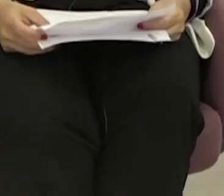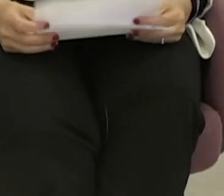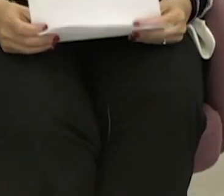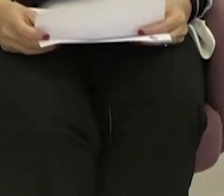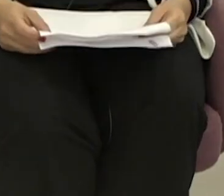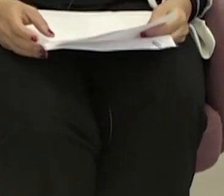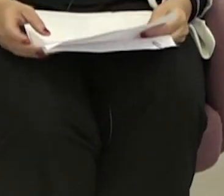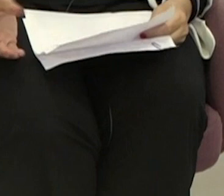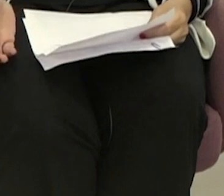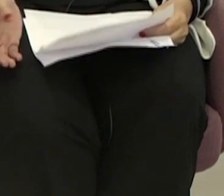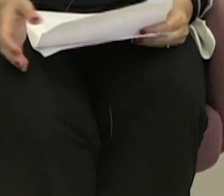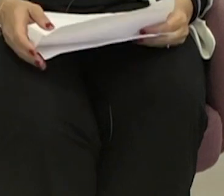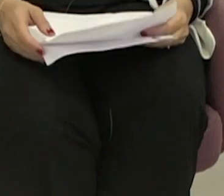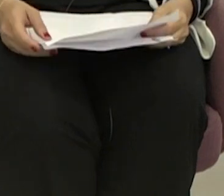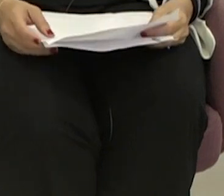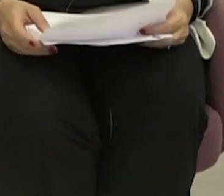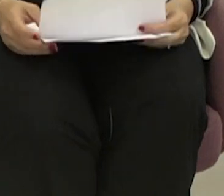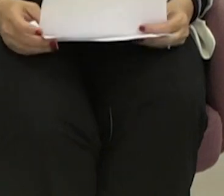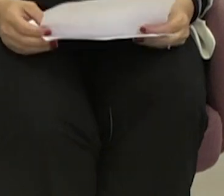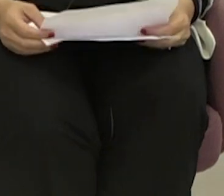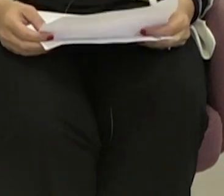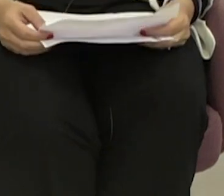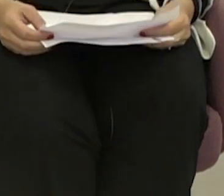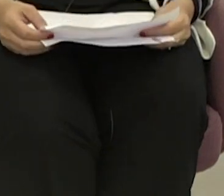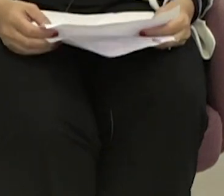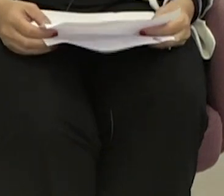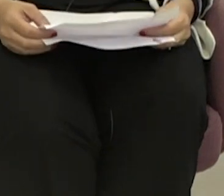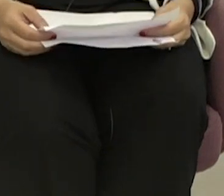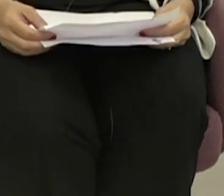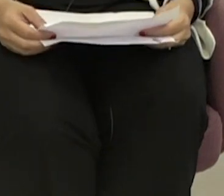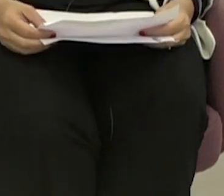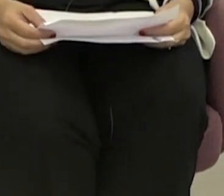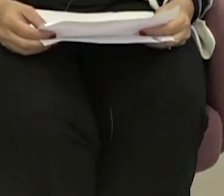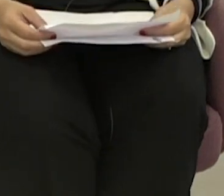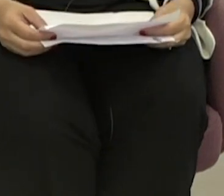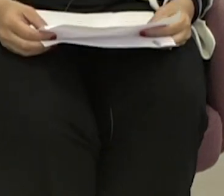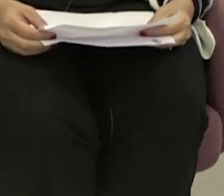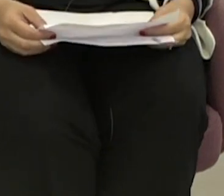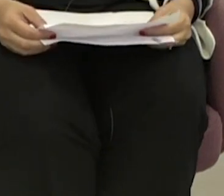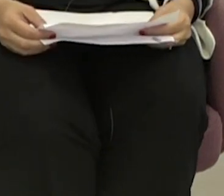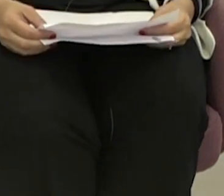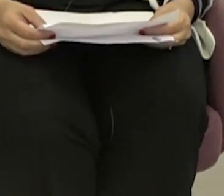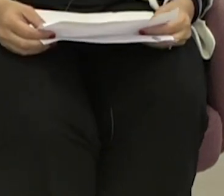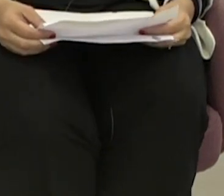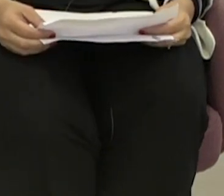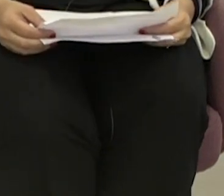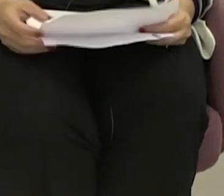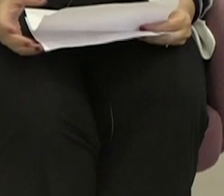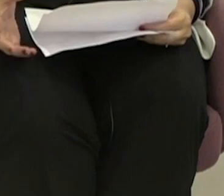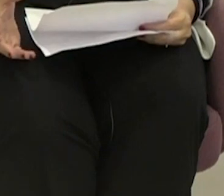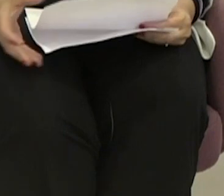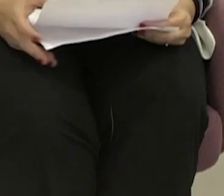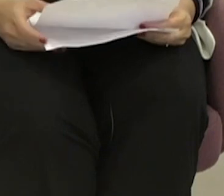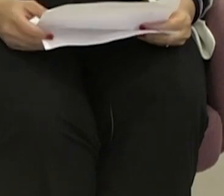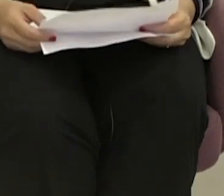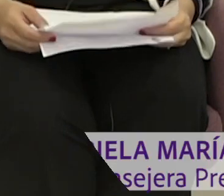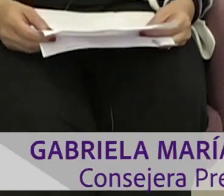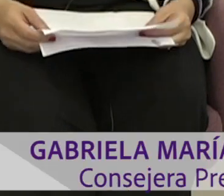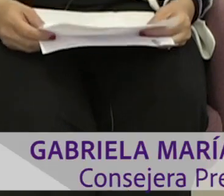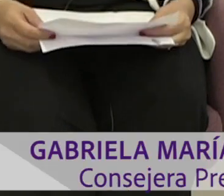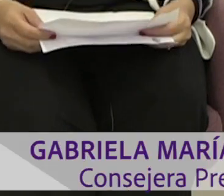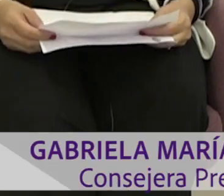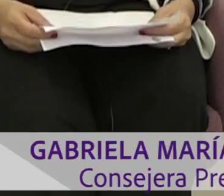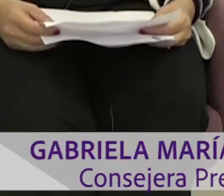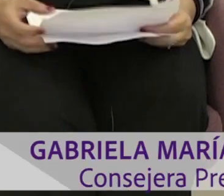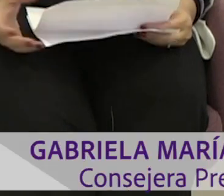Gracias, Guillermo. Bienvenidos, bienvenidas a La Urna, el programa de radio del Instituto Electoral de Coahuila. Recuerden que este es un espacio